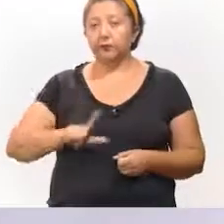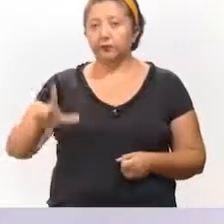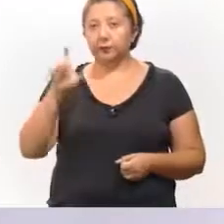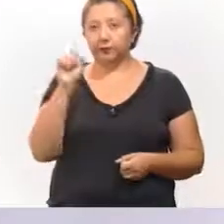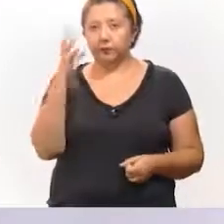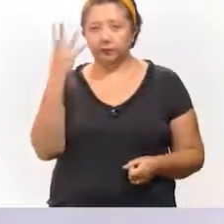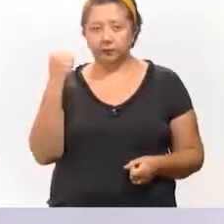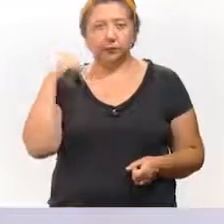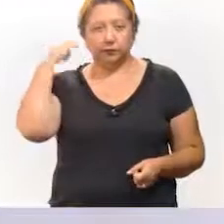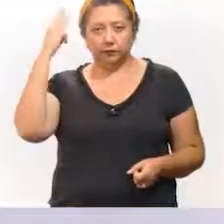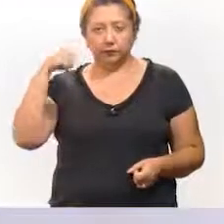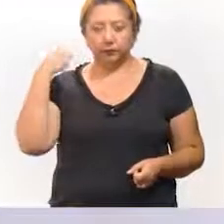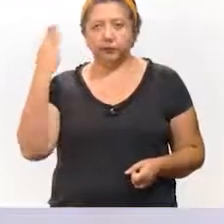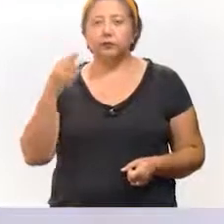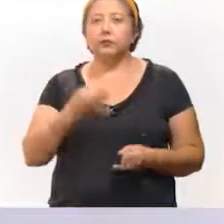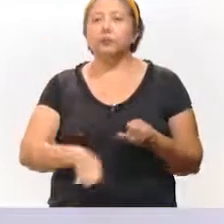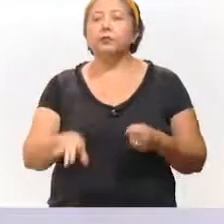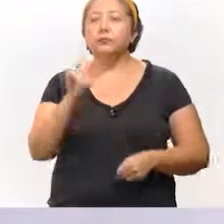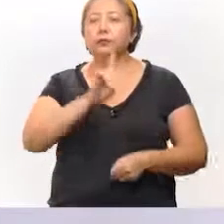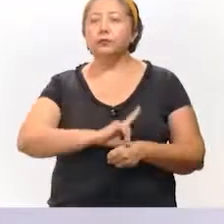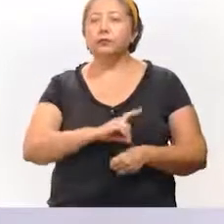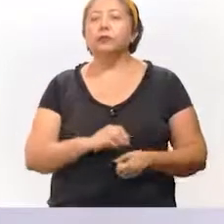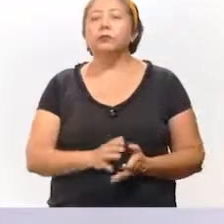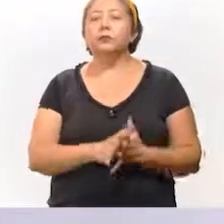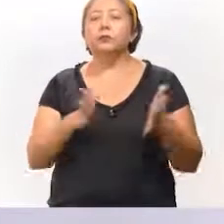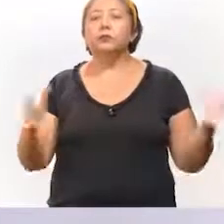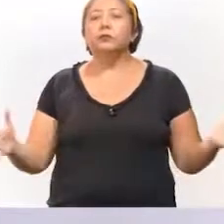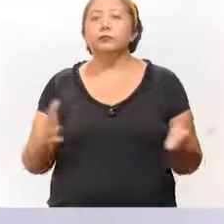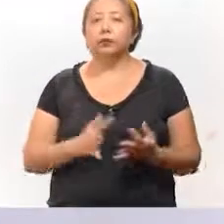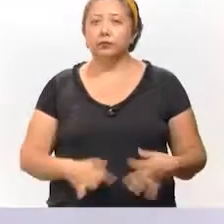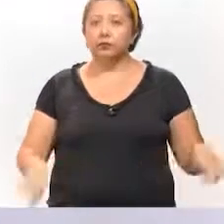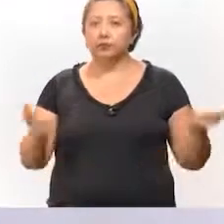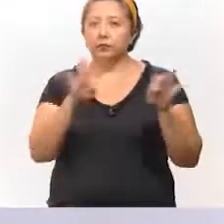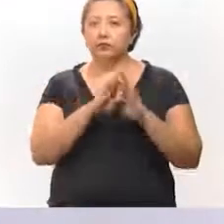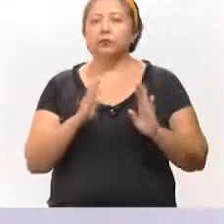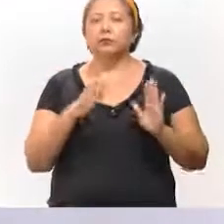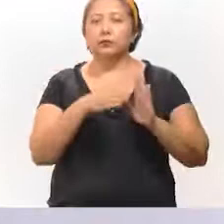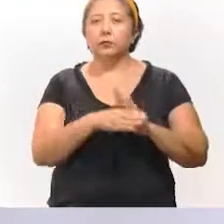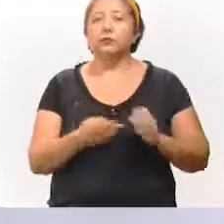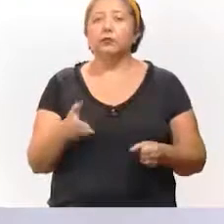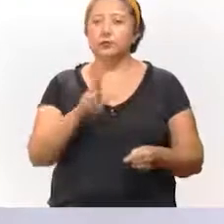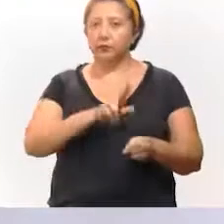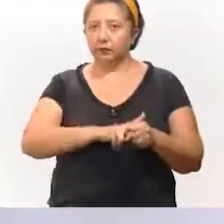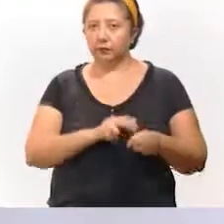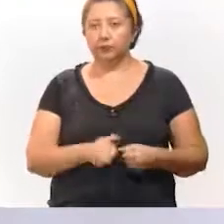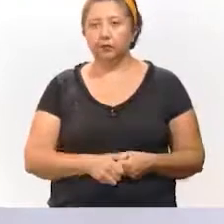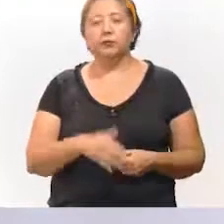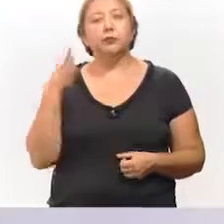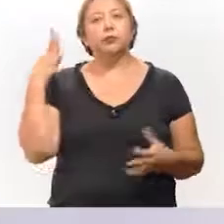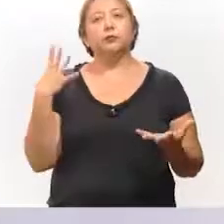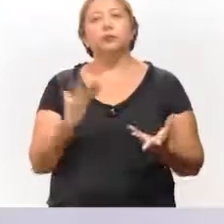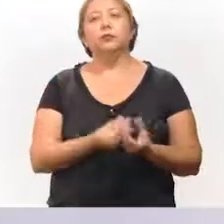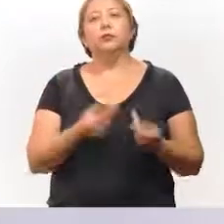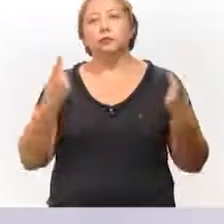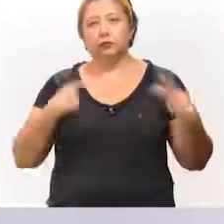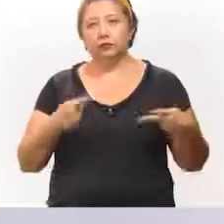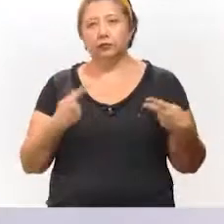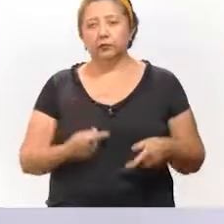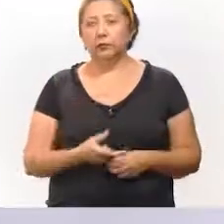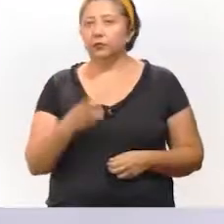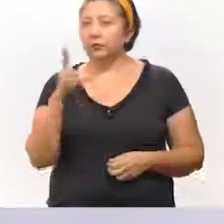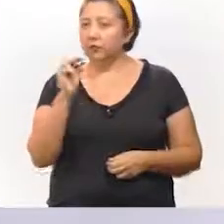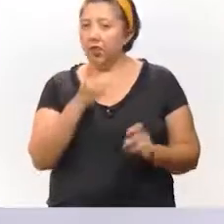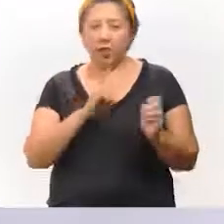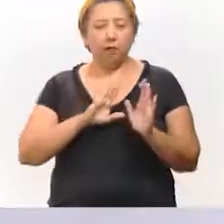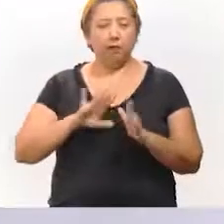lunes 29 de marzo. En los últimos días se ha registrado un incremento importante en los ingresos hospitalarios, por lo que pedimos a la población no bajar